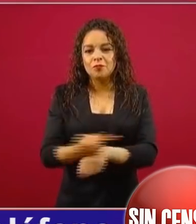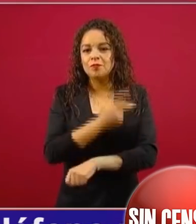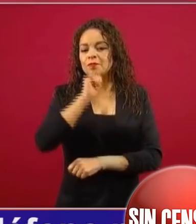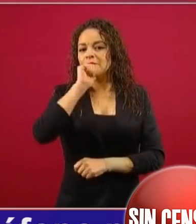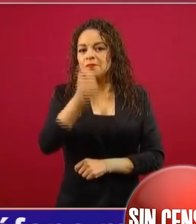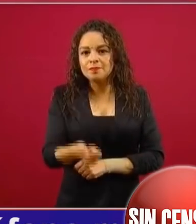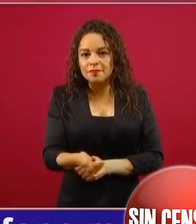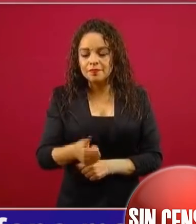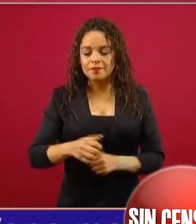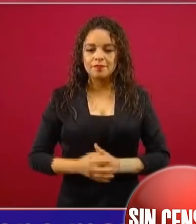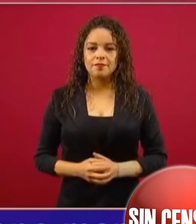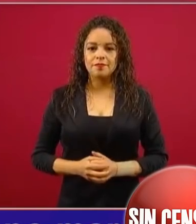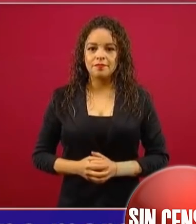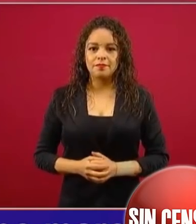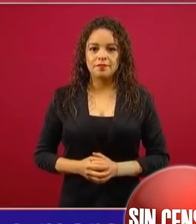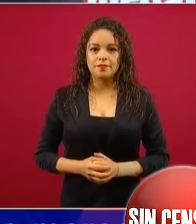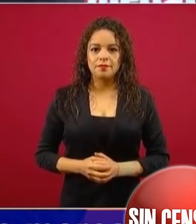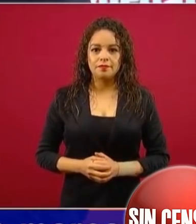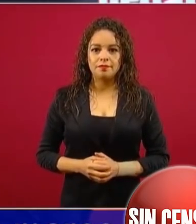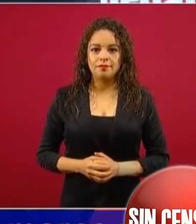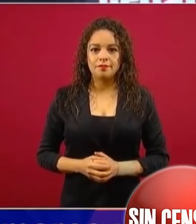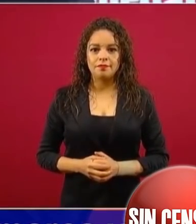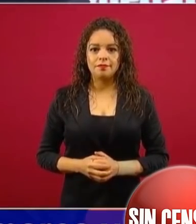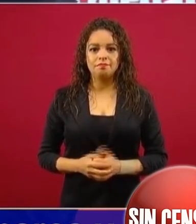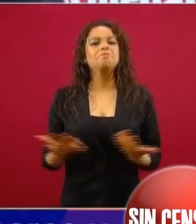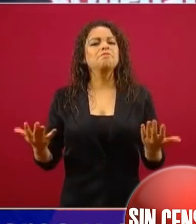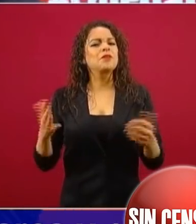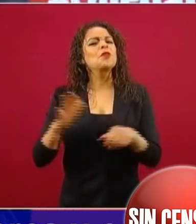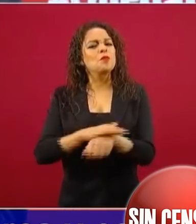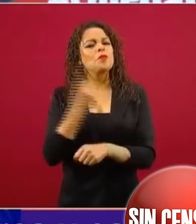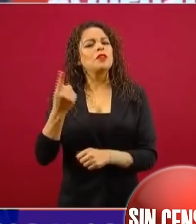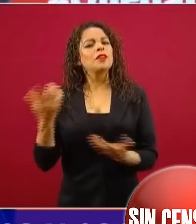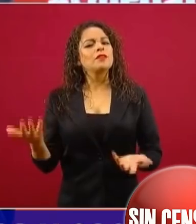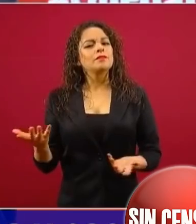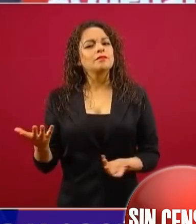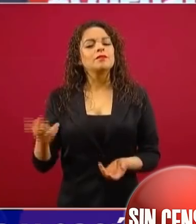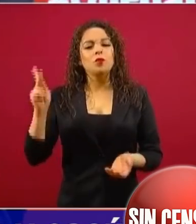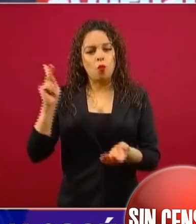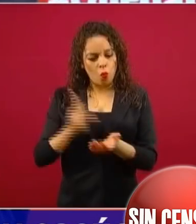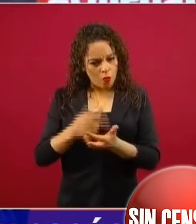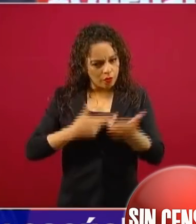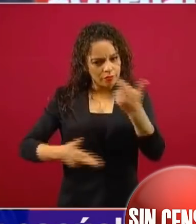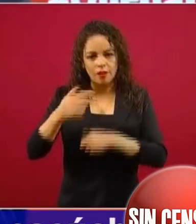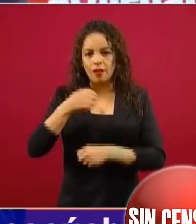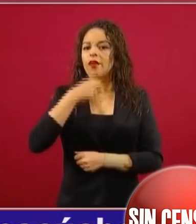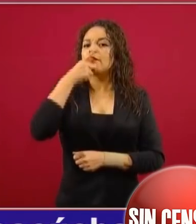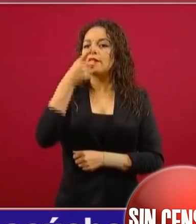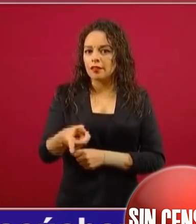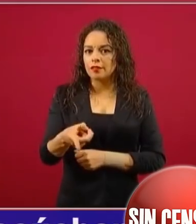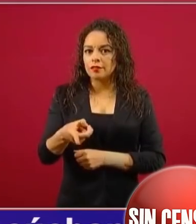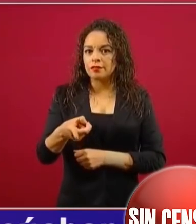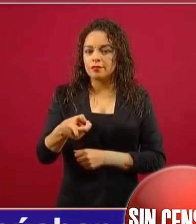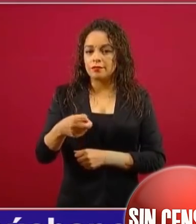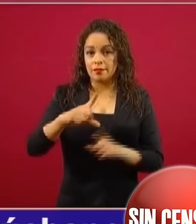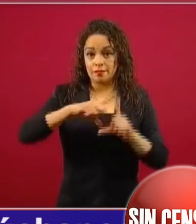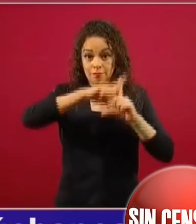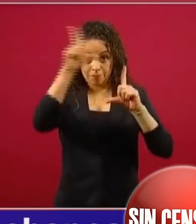porque el pueblo de México, ya lo dije, lo repito, es de los pueblos con menos